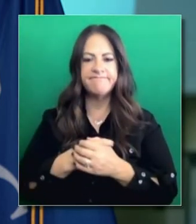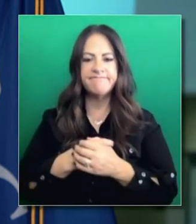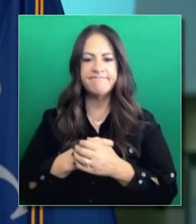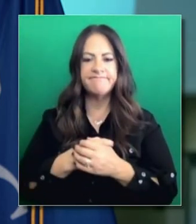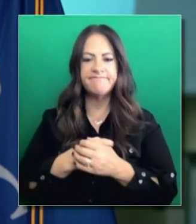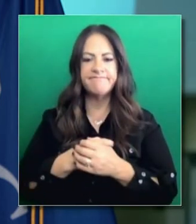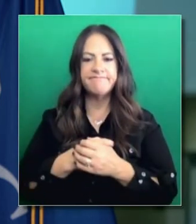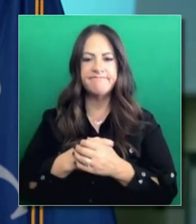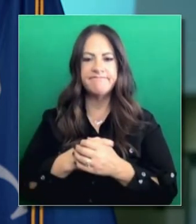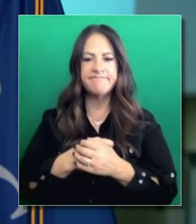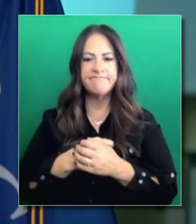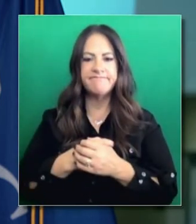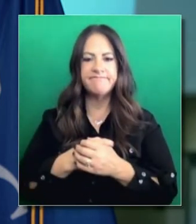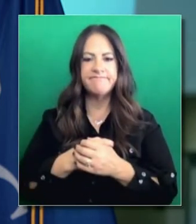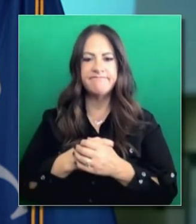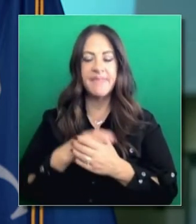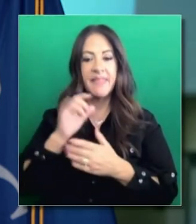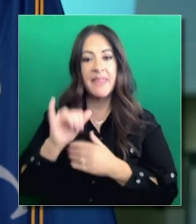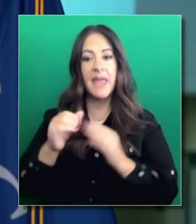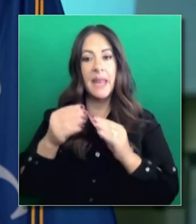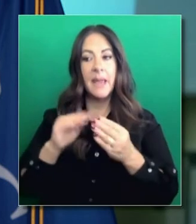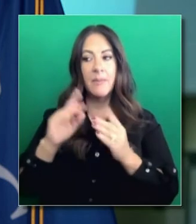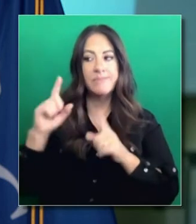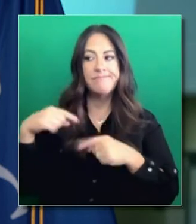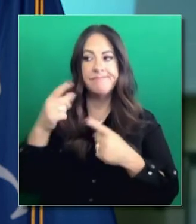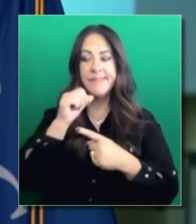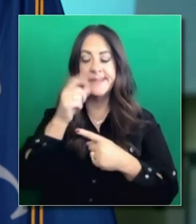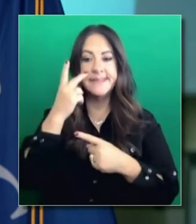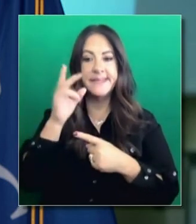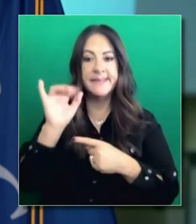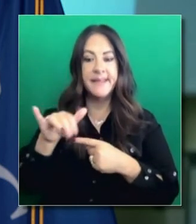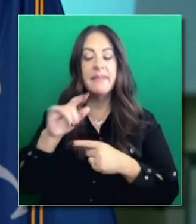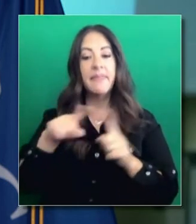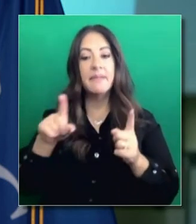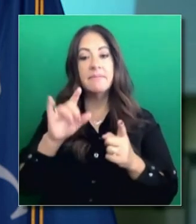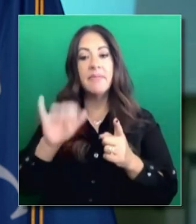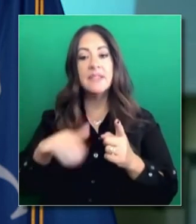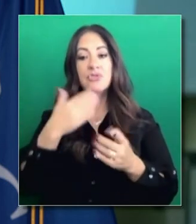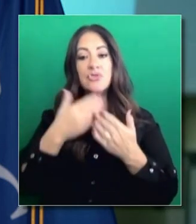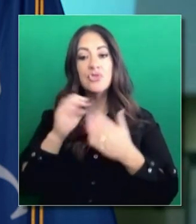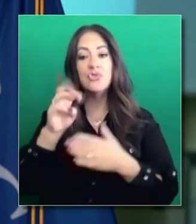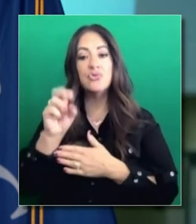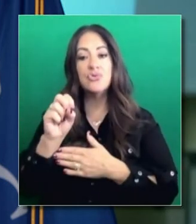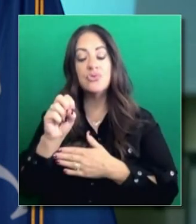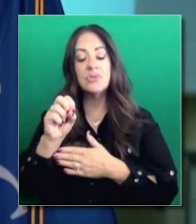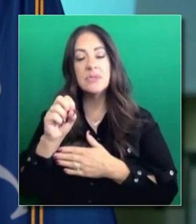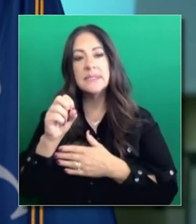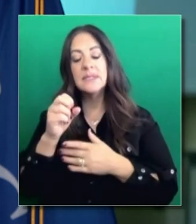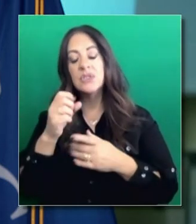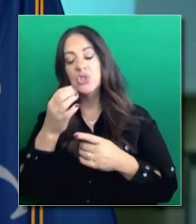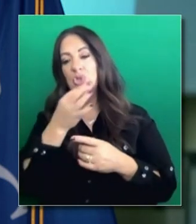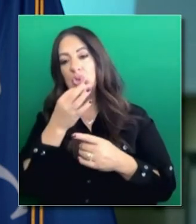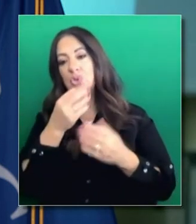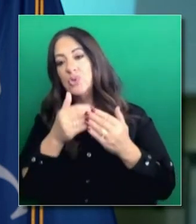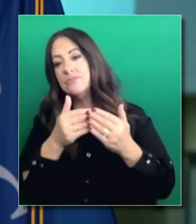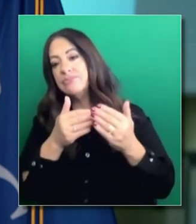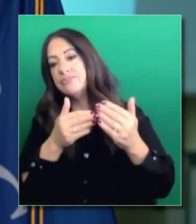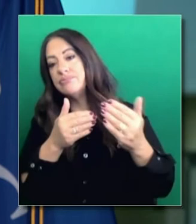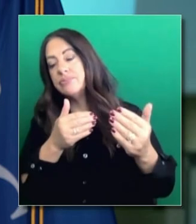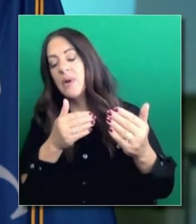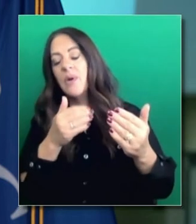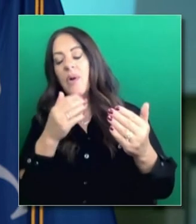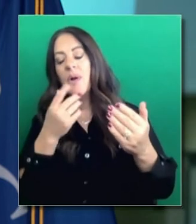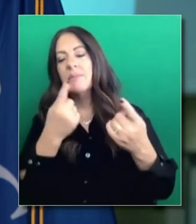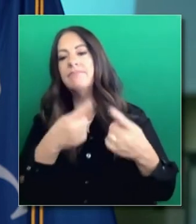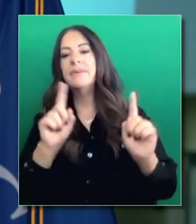están experimentando esta cifra. La buena noticia es que se ve la luz al final del túnel. La buena noticia